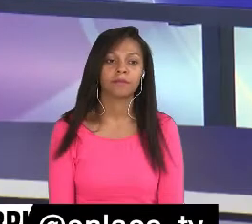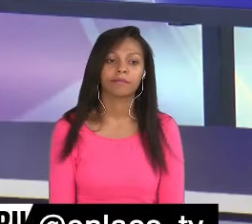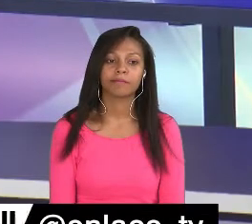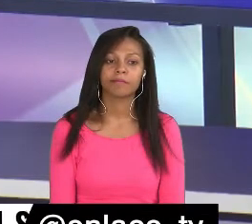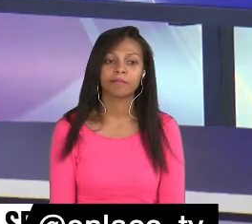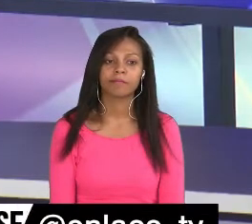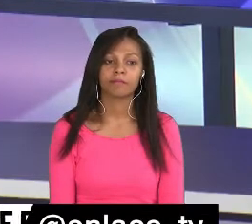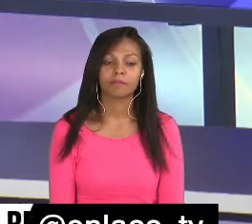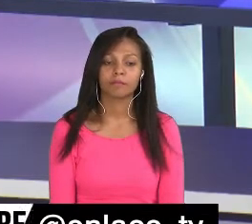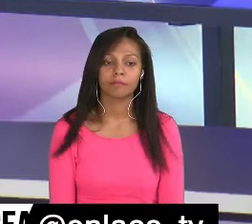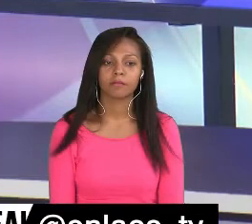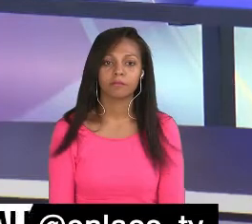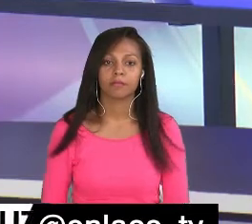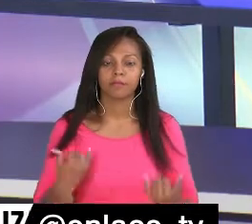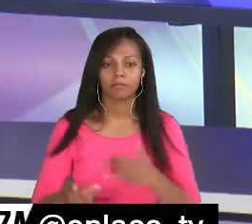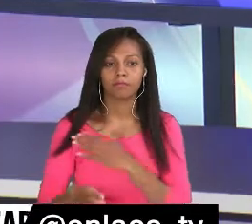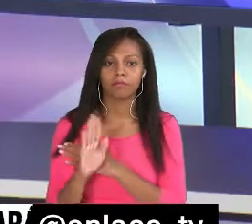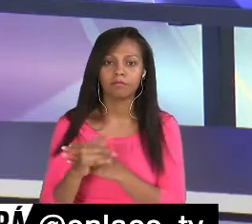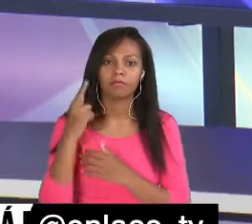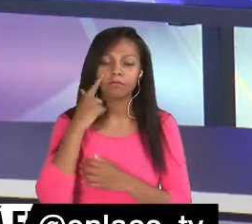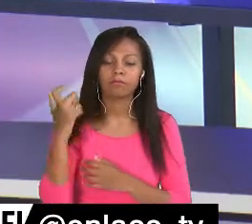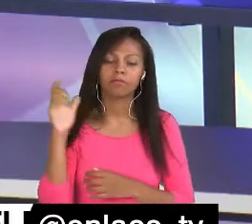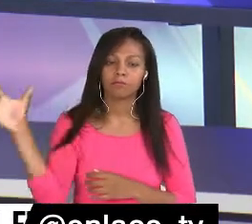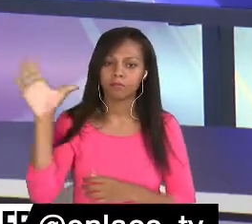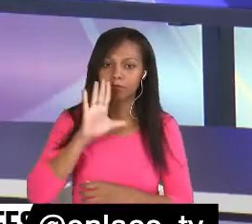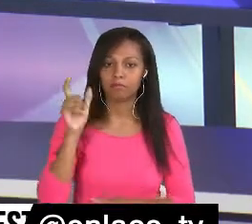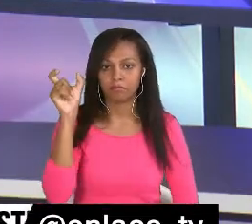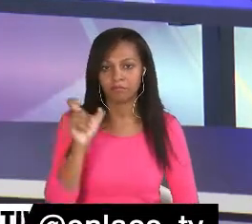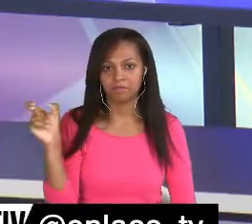Y a continuación conozca las denuncias de nuestro reportero ciudadano.